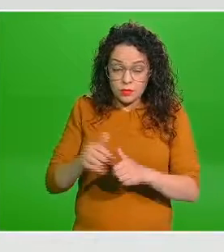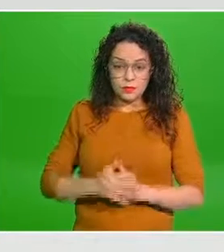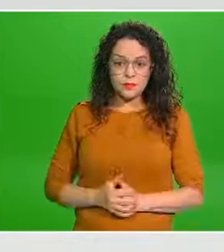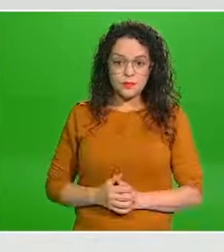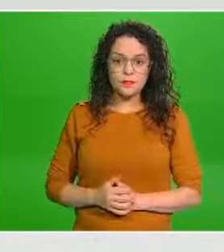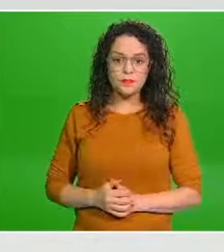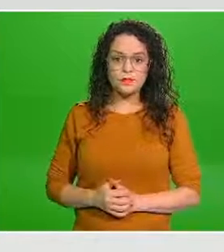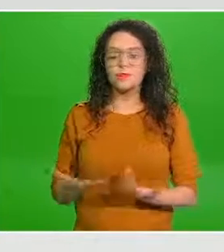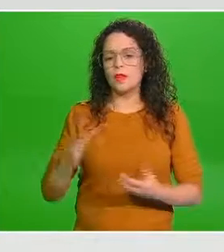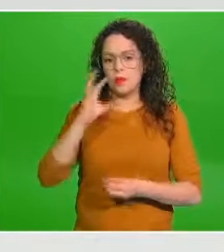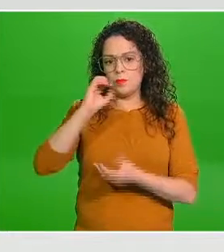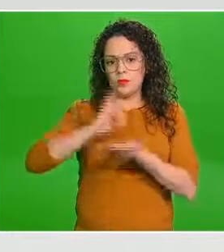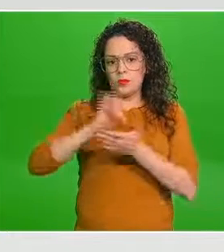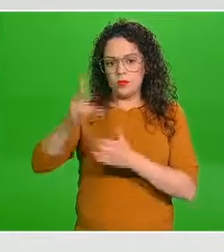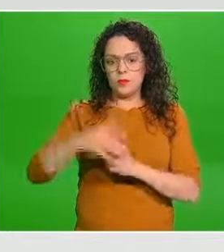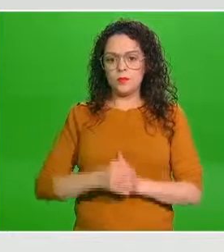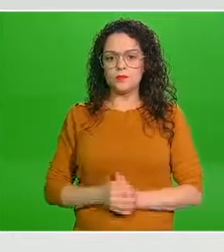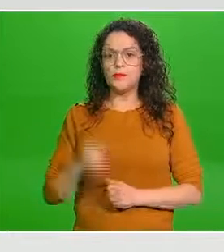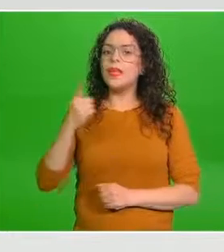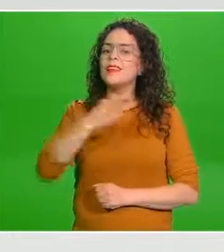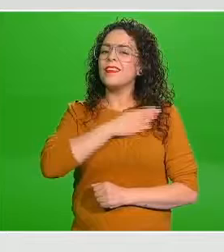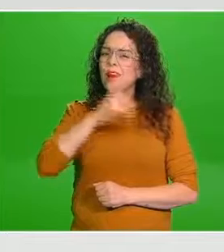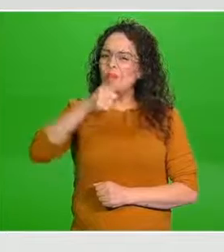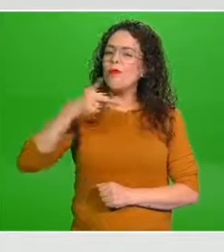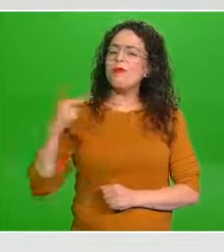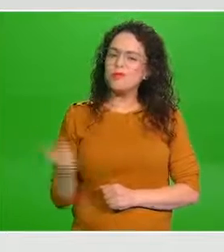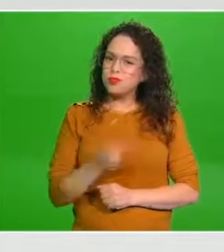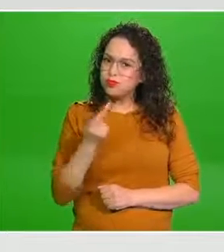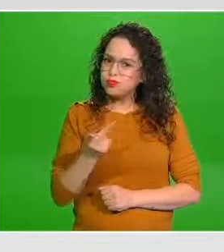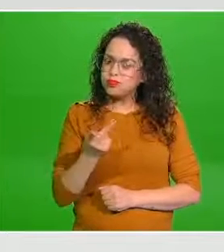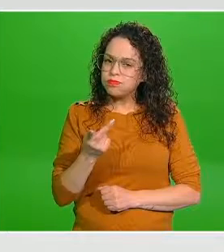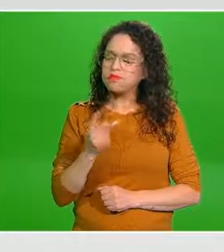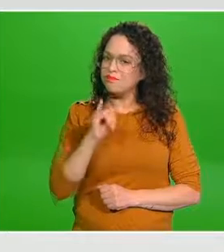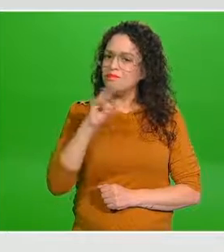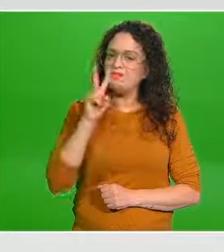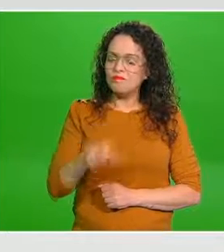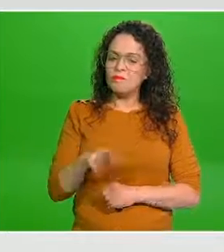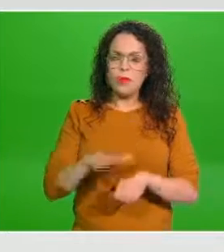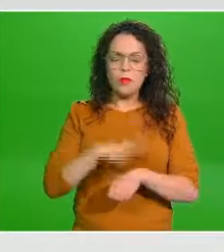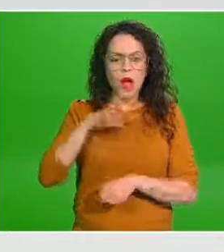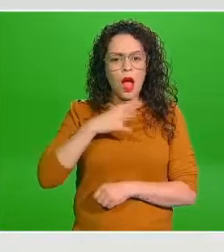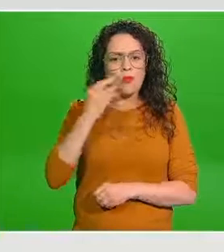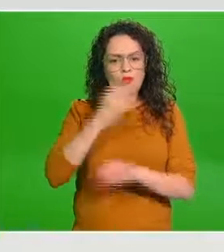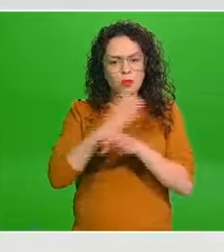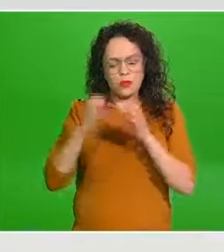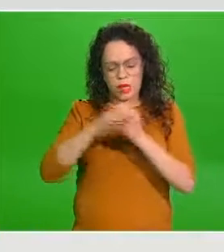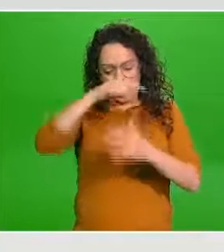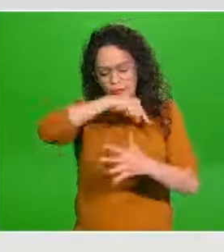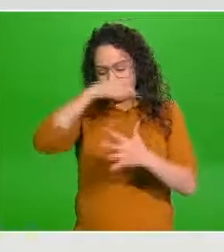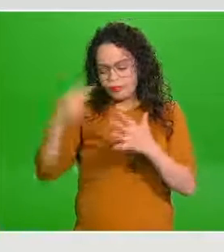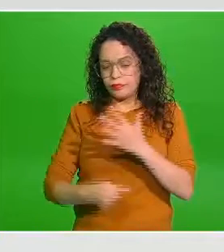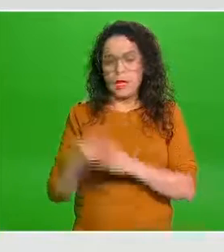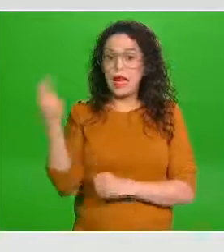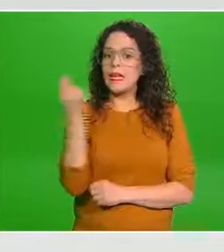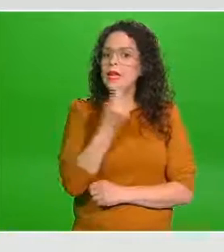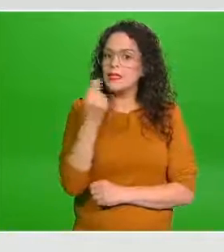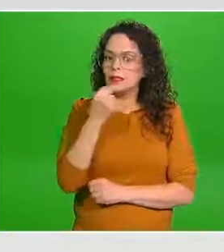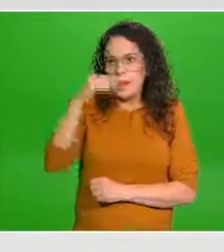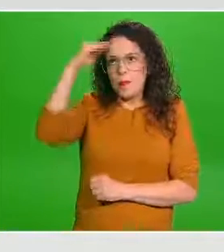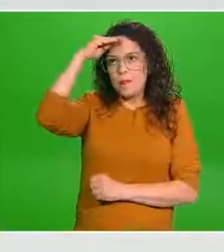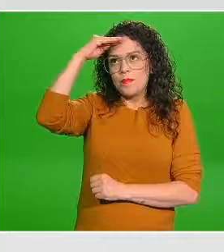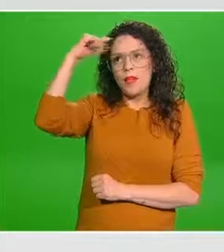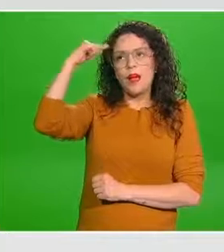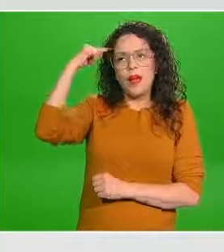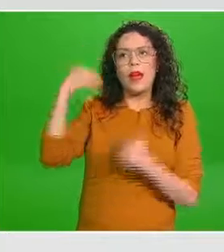Muchas gracias, Alejandro. Mira, fíjate, qué bueno que preguntaste esto porque hay varios valores que tenemos que considerar.